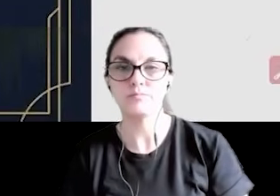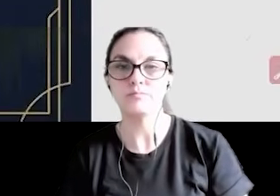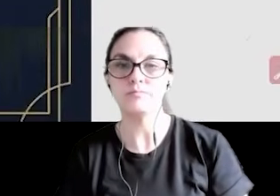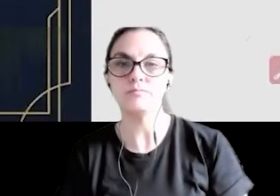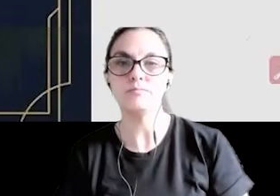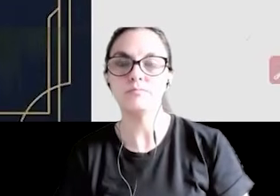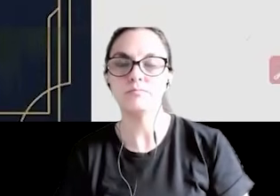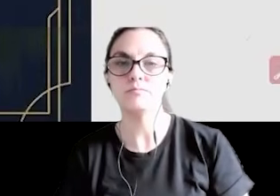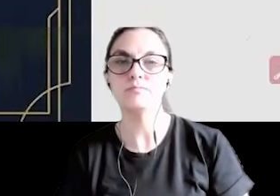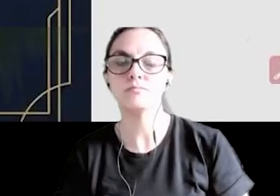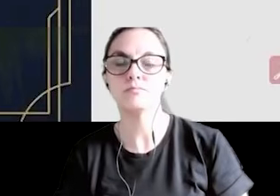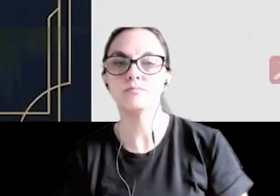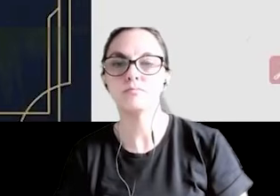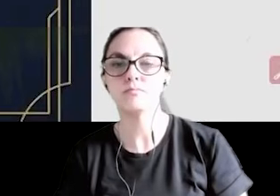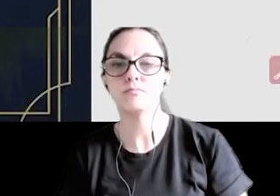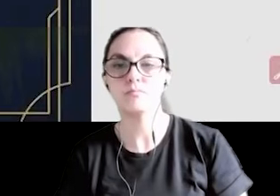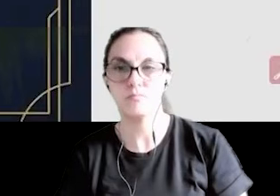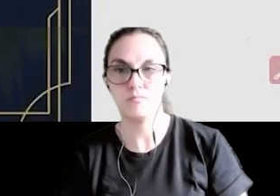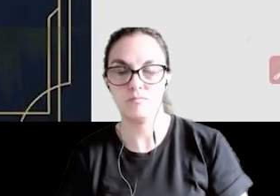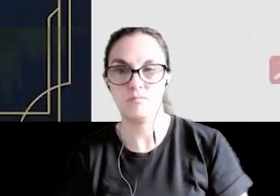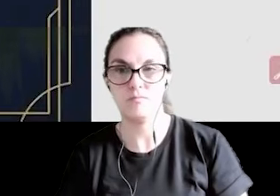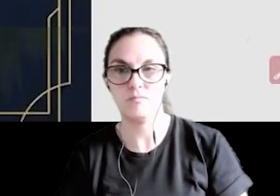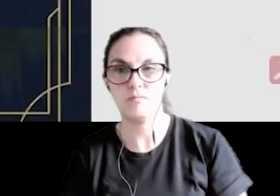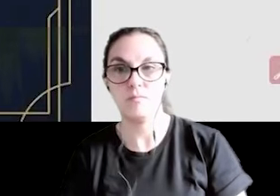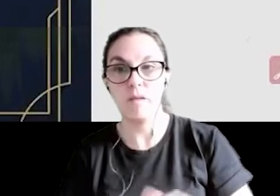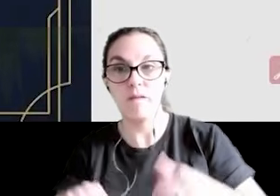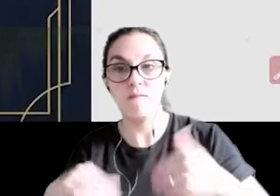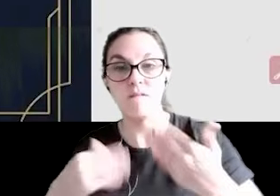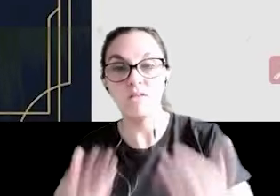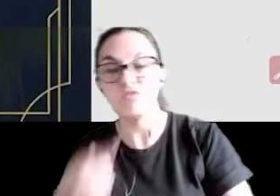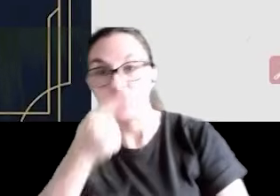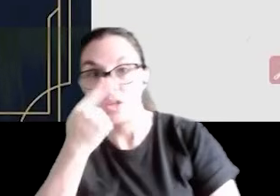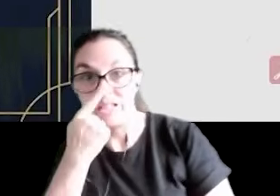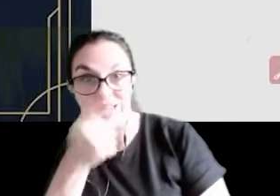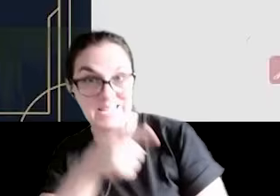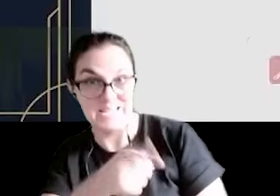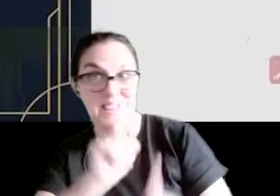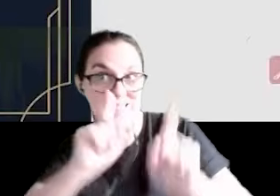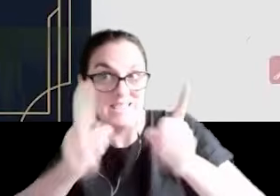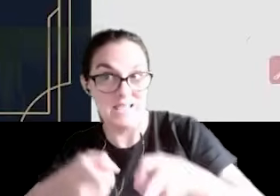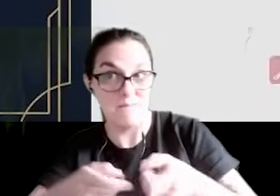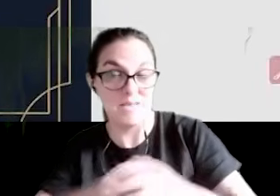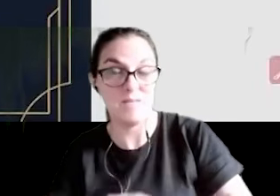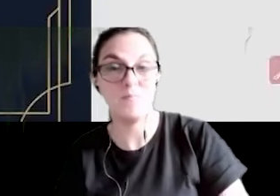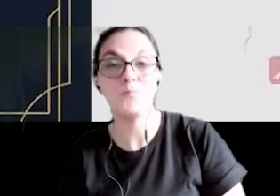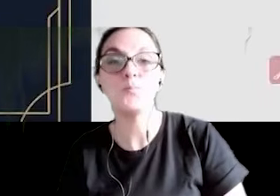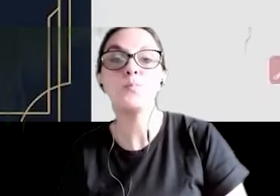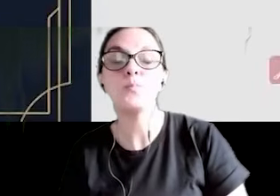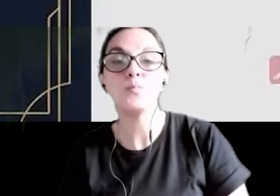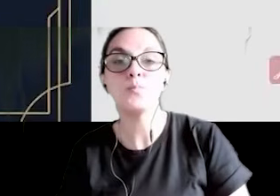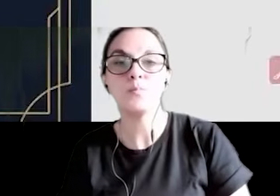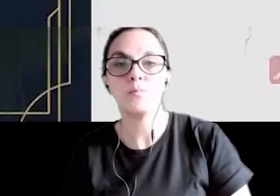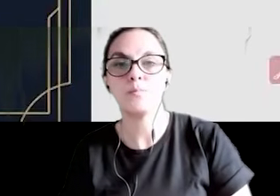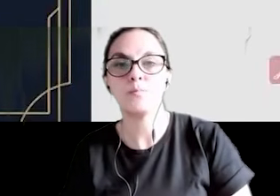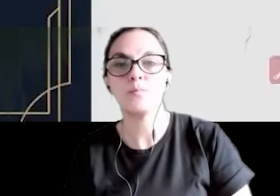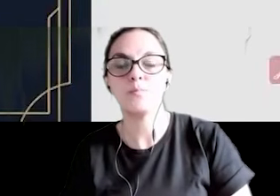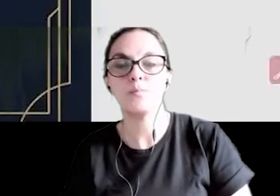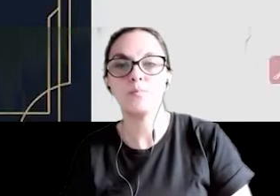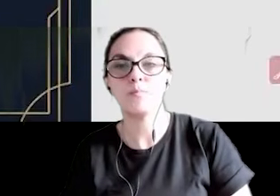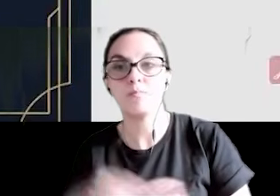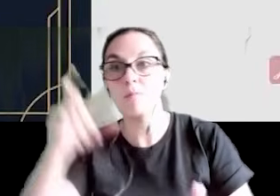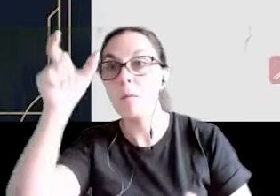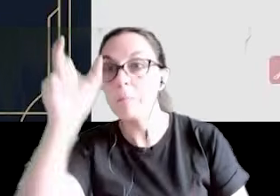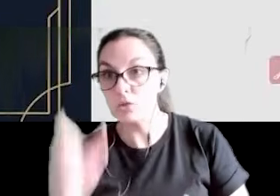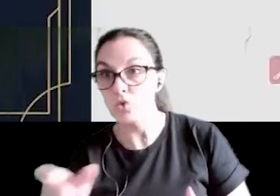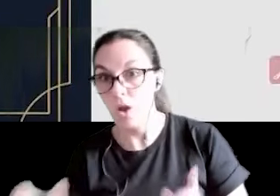¿Cuál beneficio muy interesante tiene este régimen simplificado? El contribuyente que ingresa,